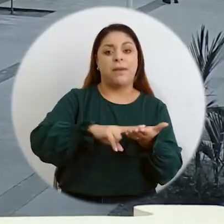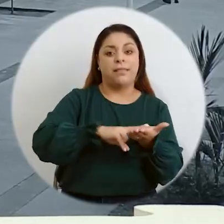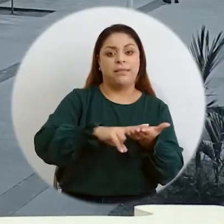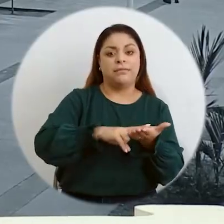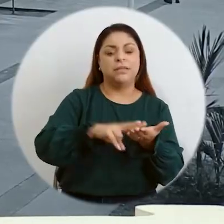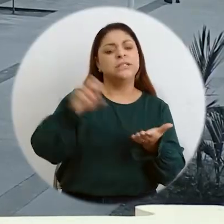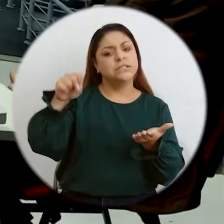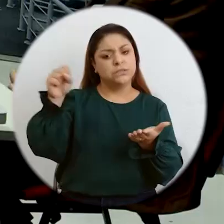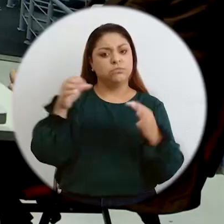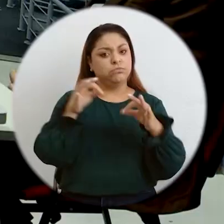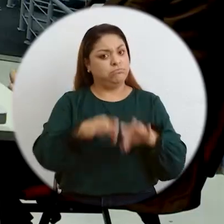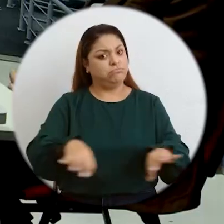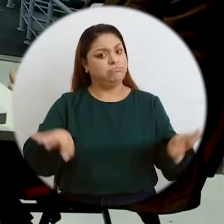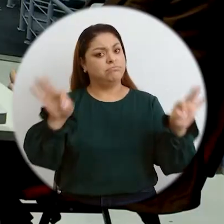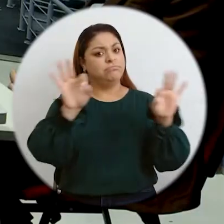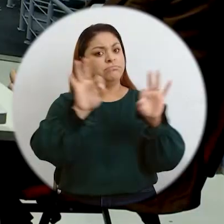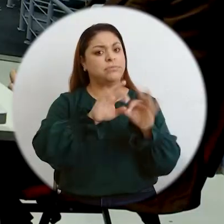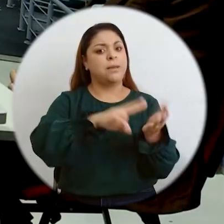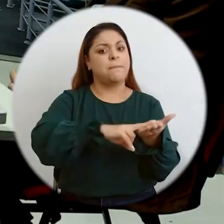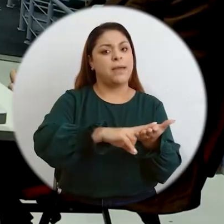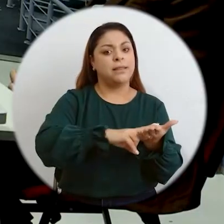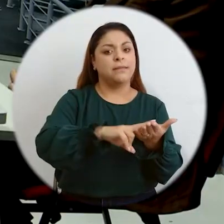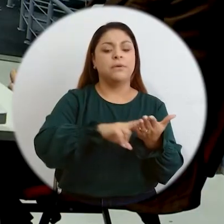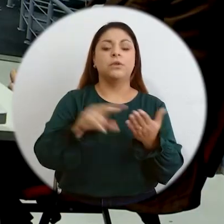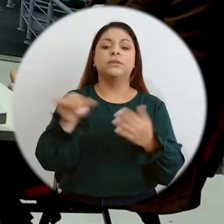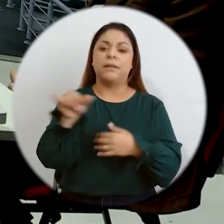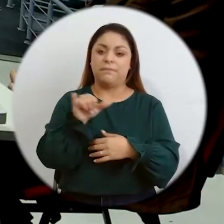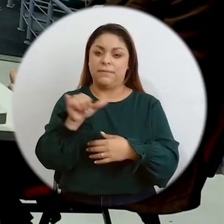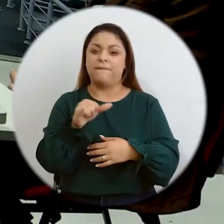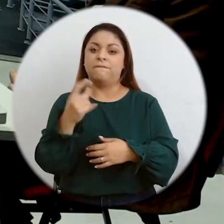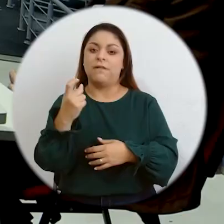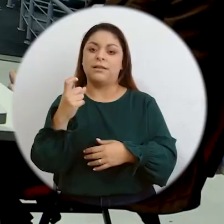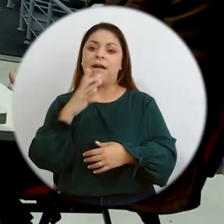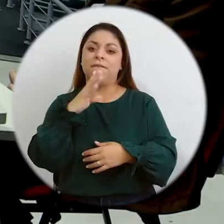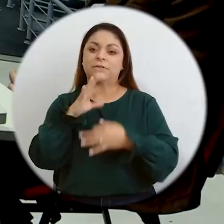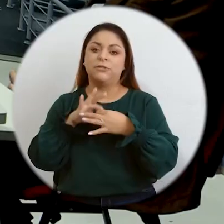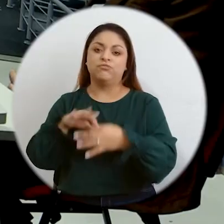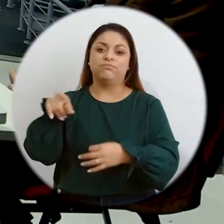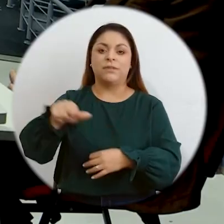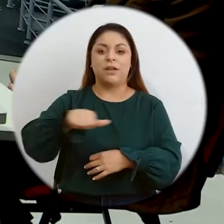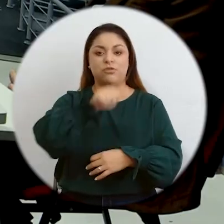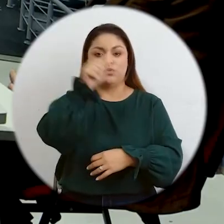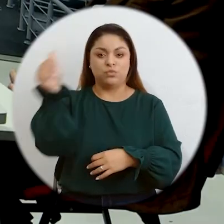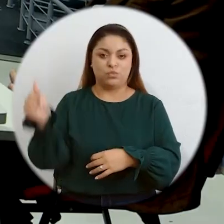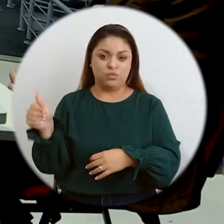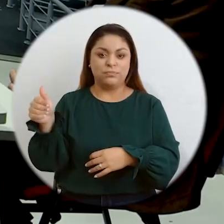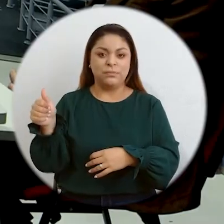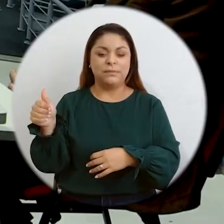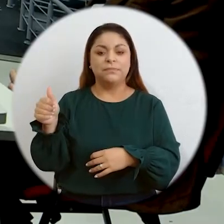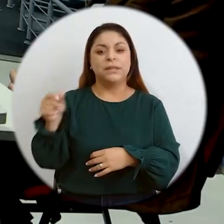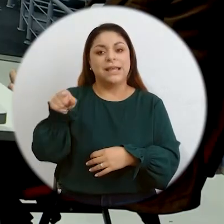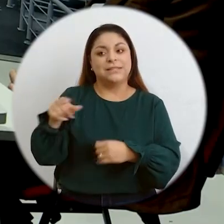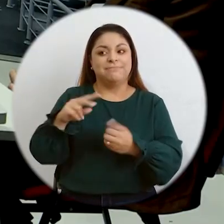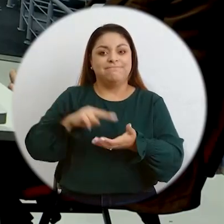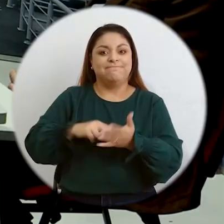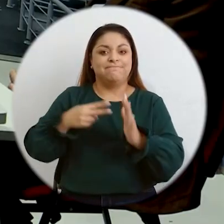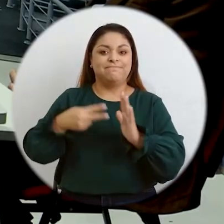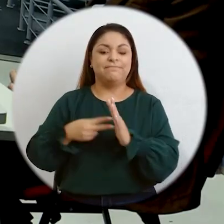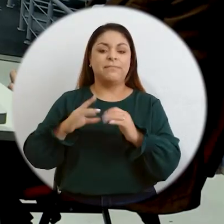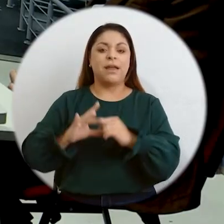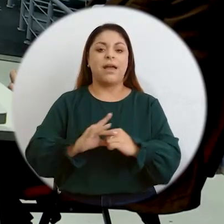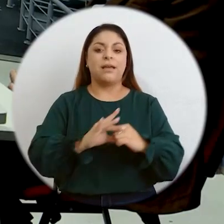también es sumamente importante, a lo azul, y en términos de lo que significa para el planeta